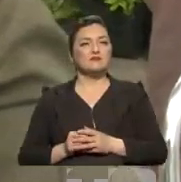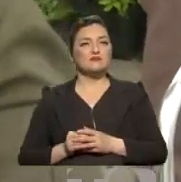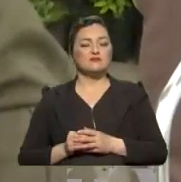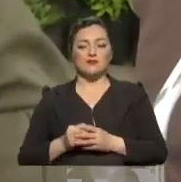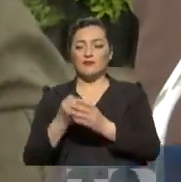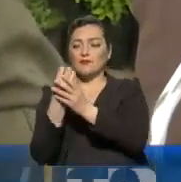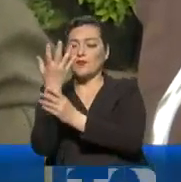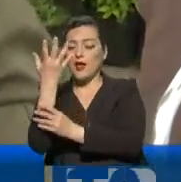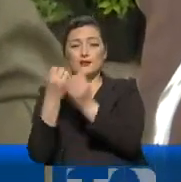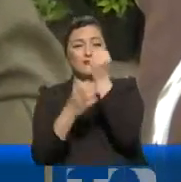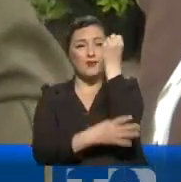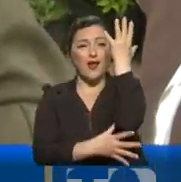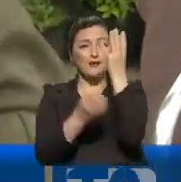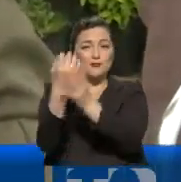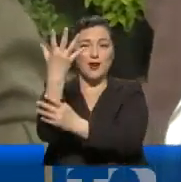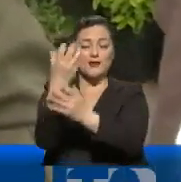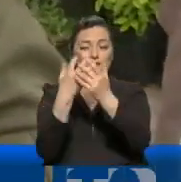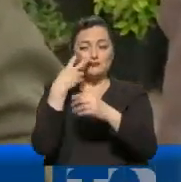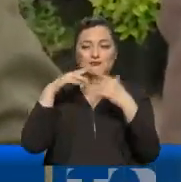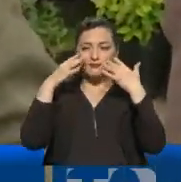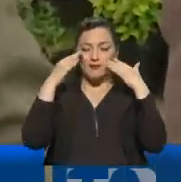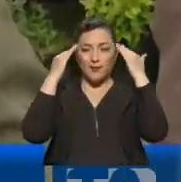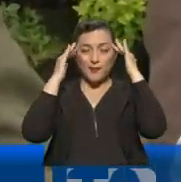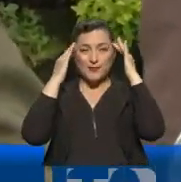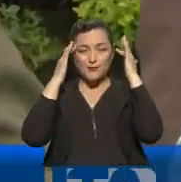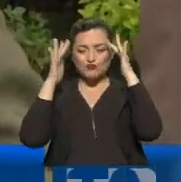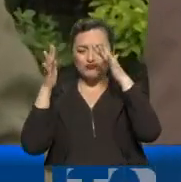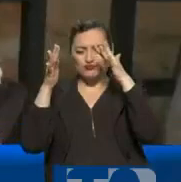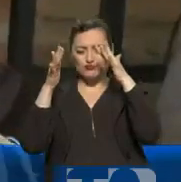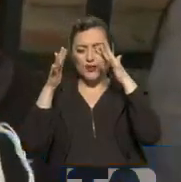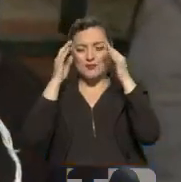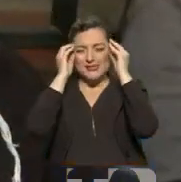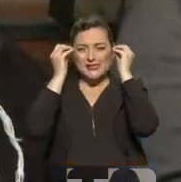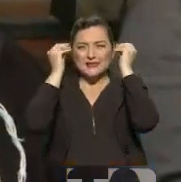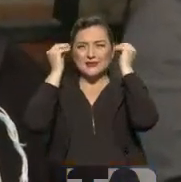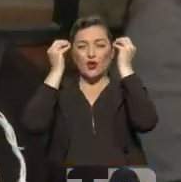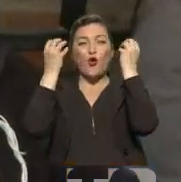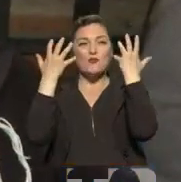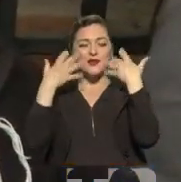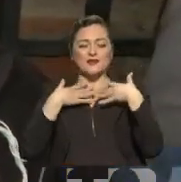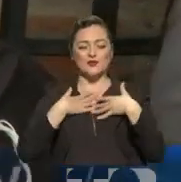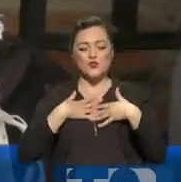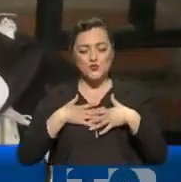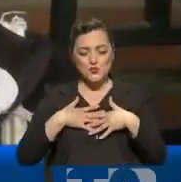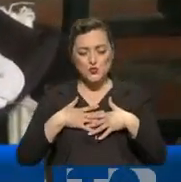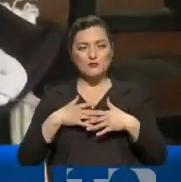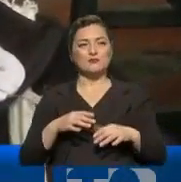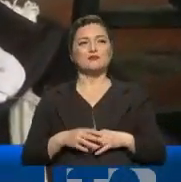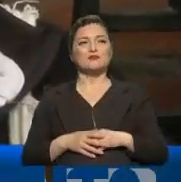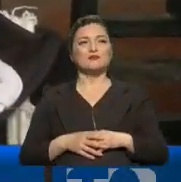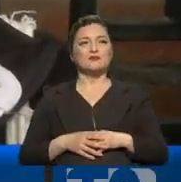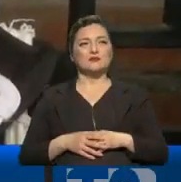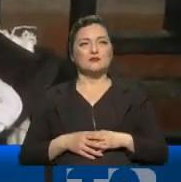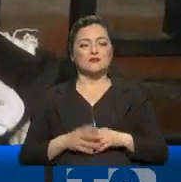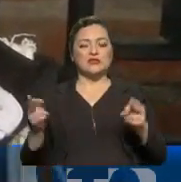plantas y sobre todo distraer la mente, despejar las ideas. Bonito, relajante, porque como estamos en